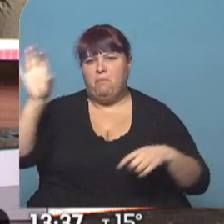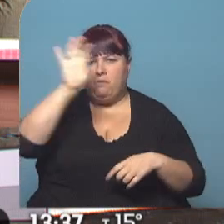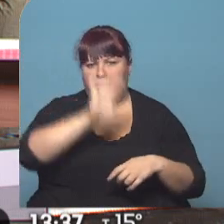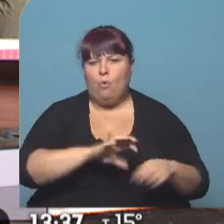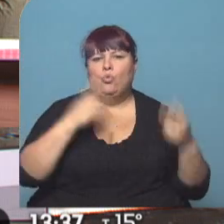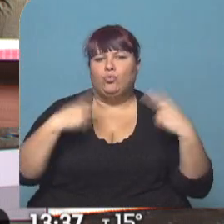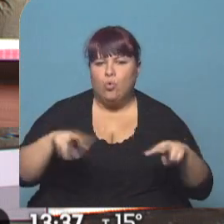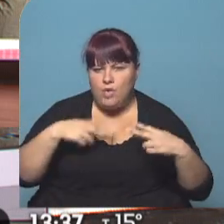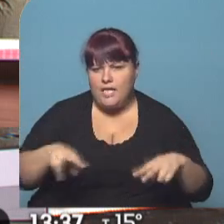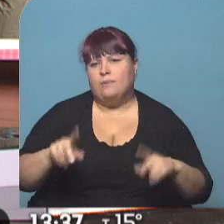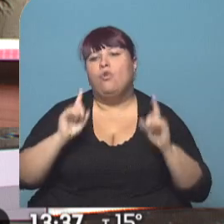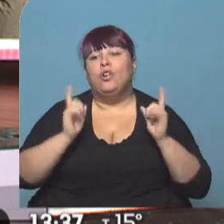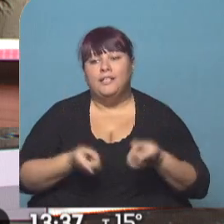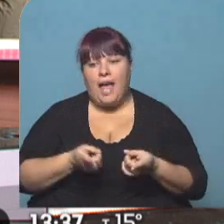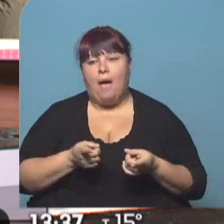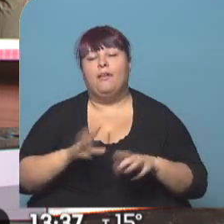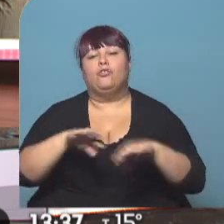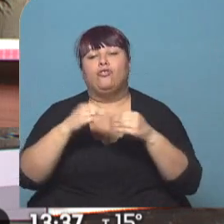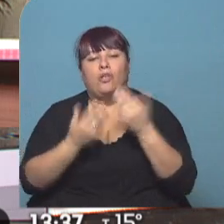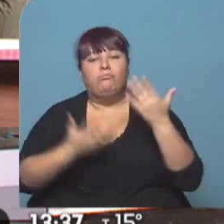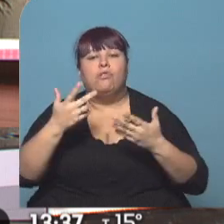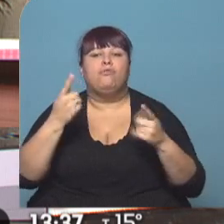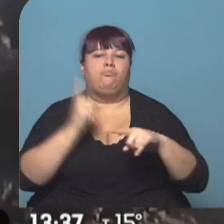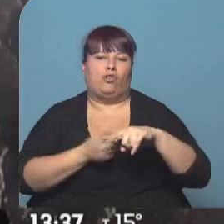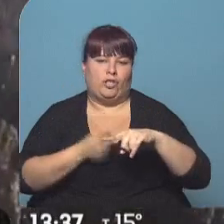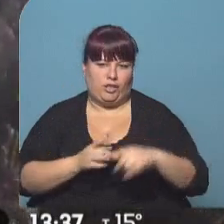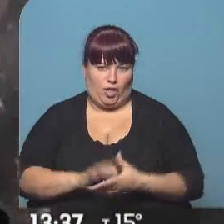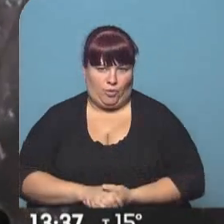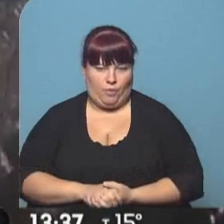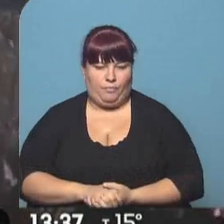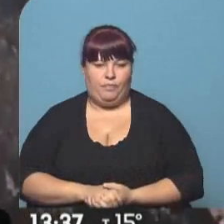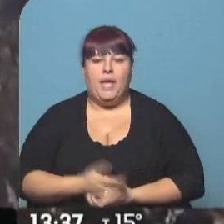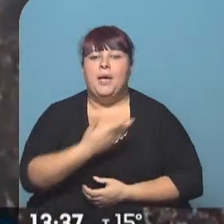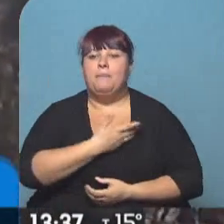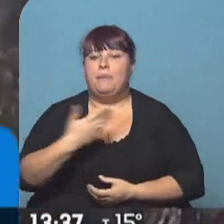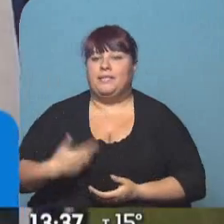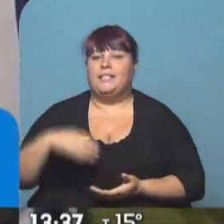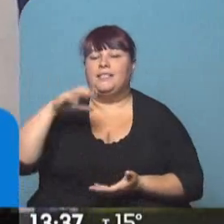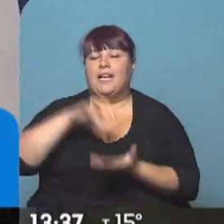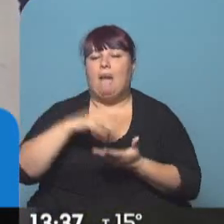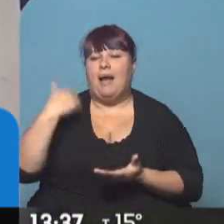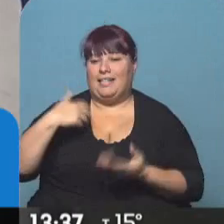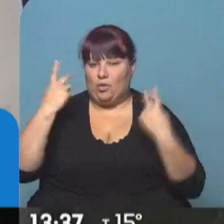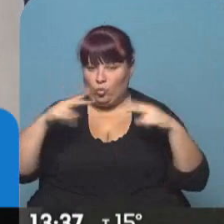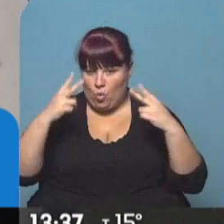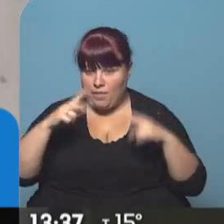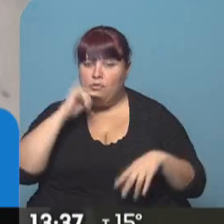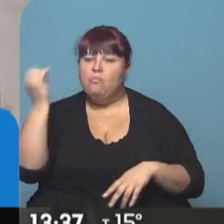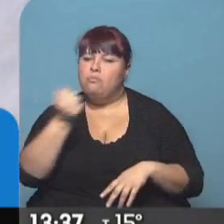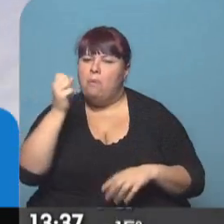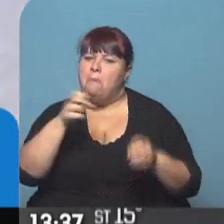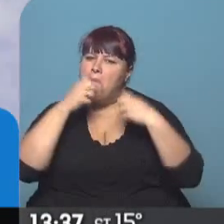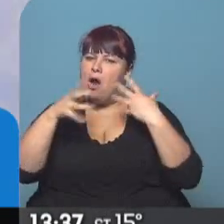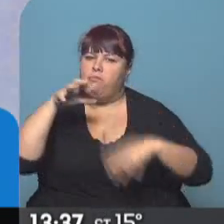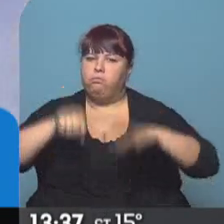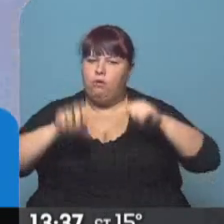turísticos obviamente arrojando un balance positivo el titular de la cámara argentina de turismo resaltó la mejora en la